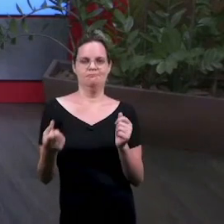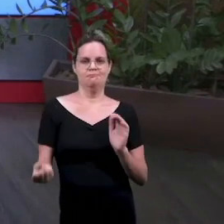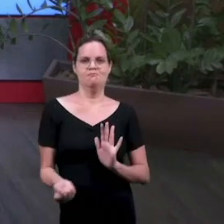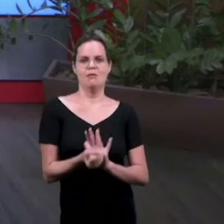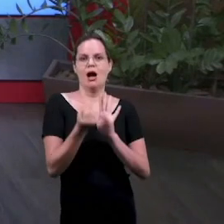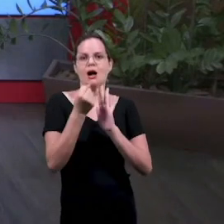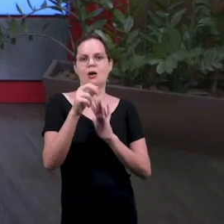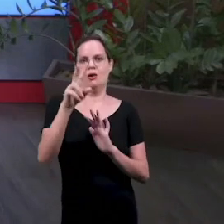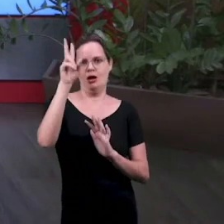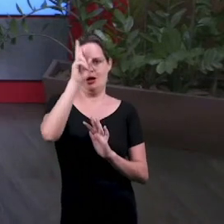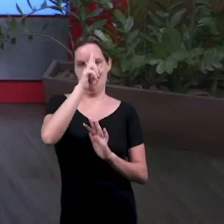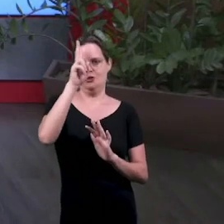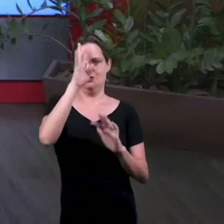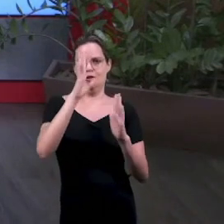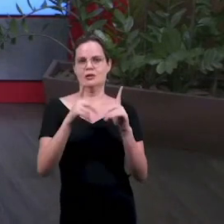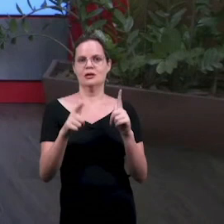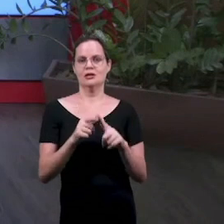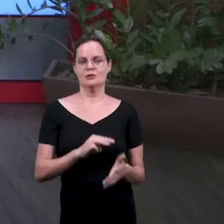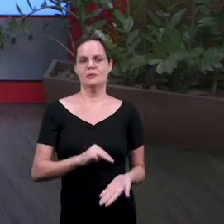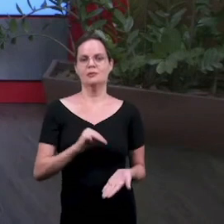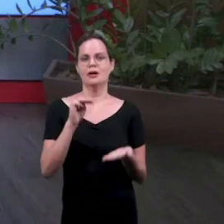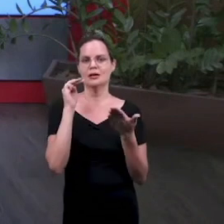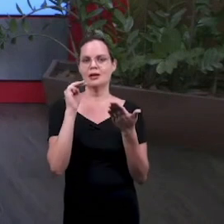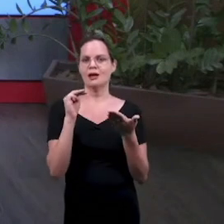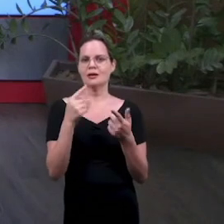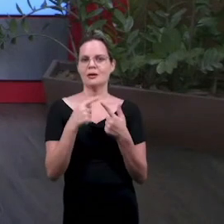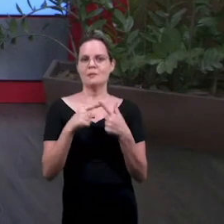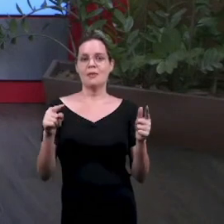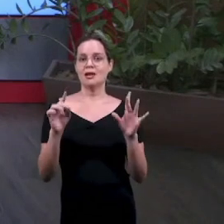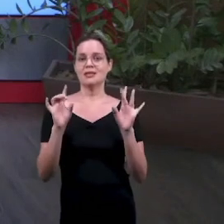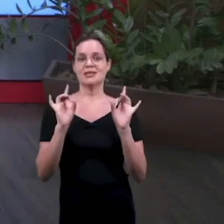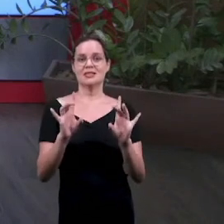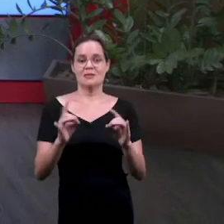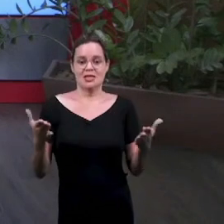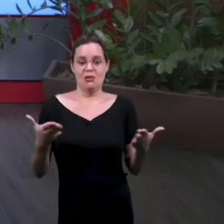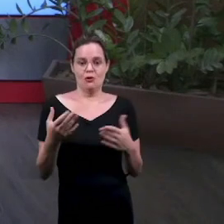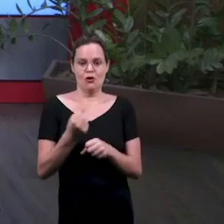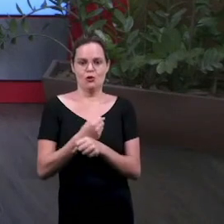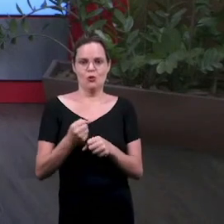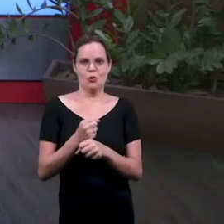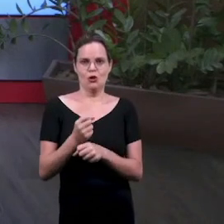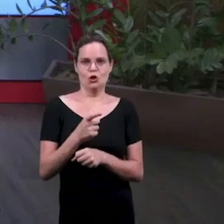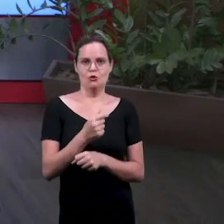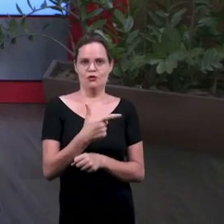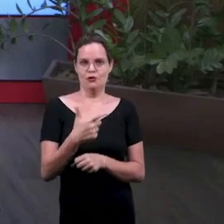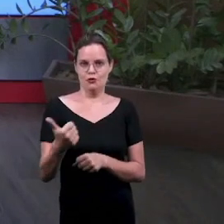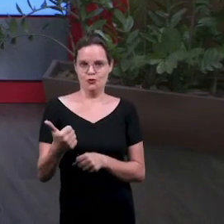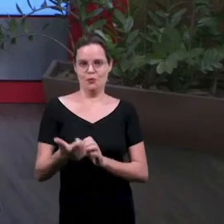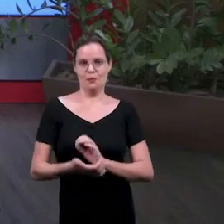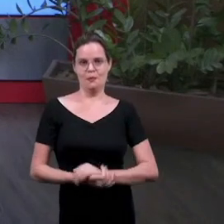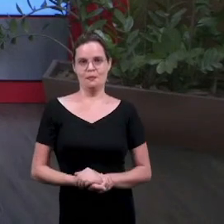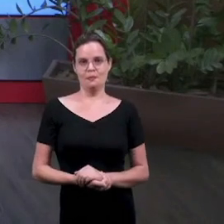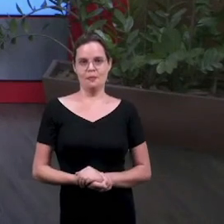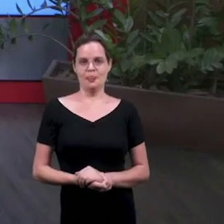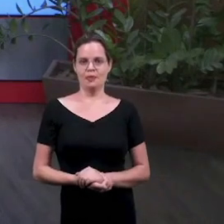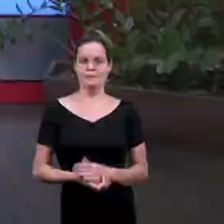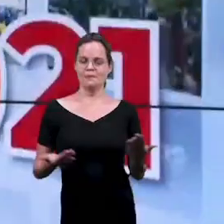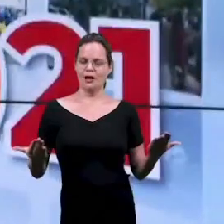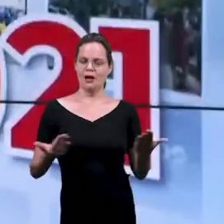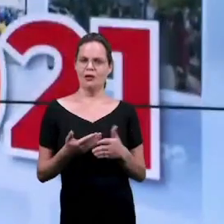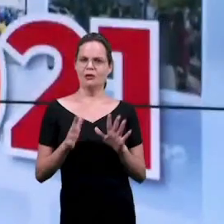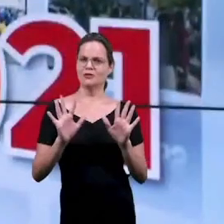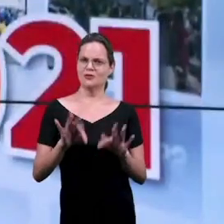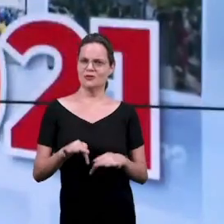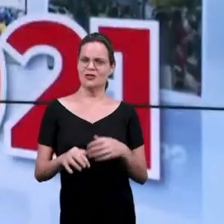Este servicio fue sin dudas una de las marcas de la historia de la Iglesia Cristiana Maranata de forma especial este año de